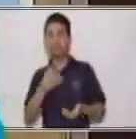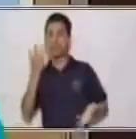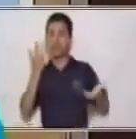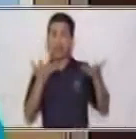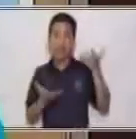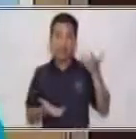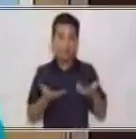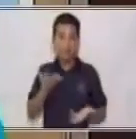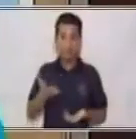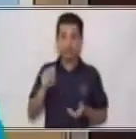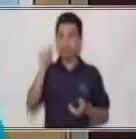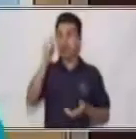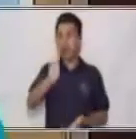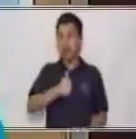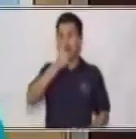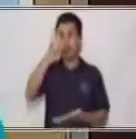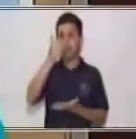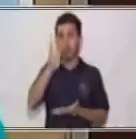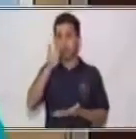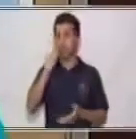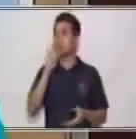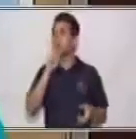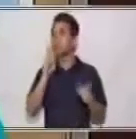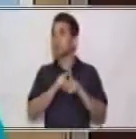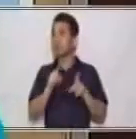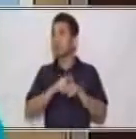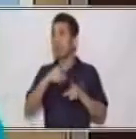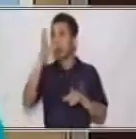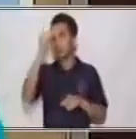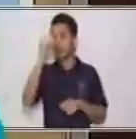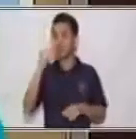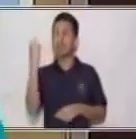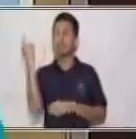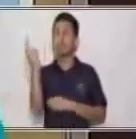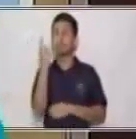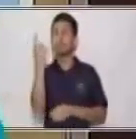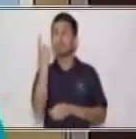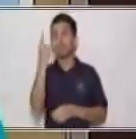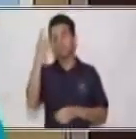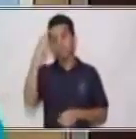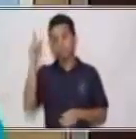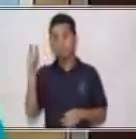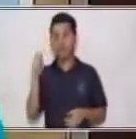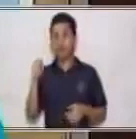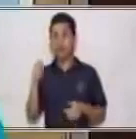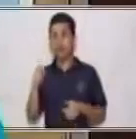libras, arrobas, y hemos aprendido la importancia de las medidas de peso.